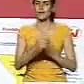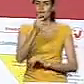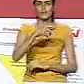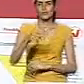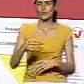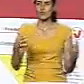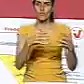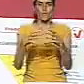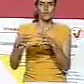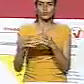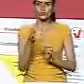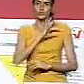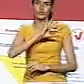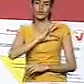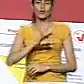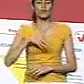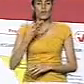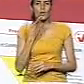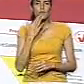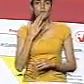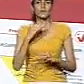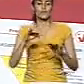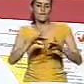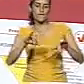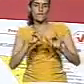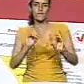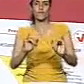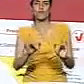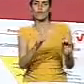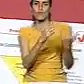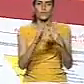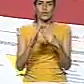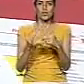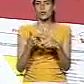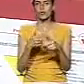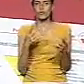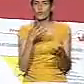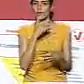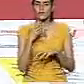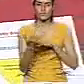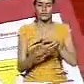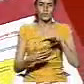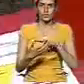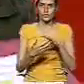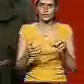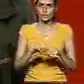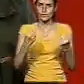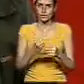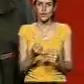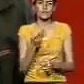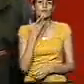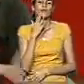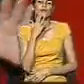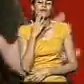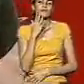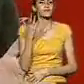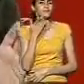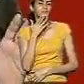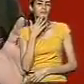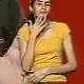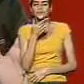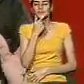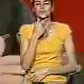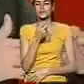entre grupos sociales que se pueden dirimir allí en la comunidad y no generen violencia. Te voy a dar dos ejemplos sencillitos, por ejemplo. Un ejemplo